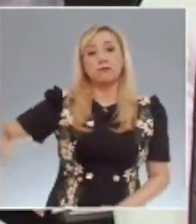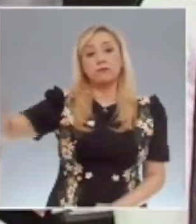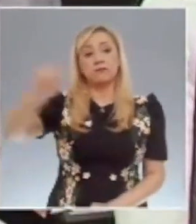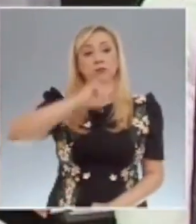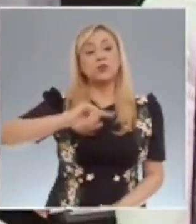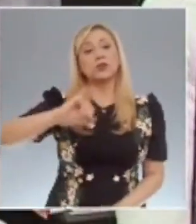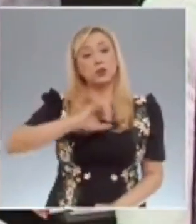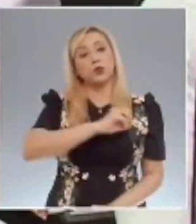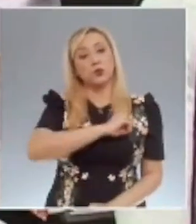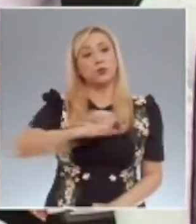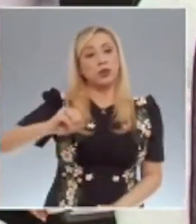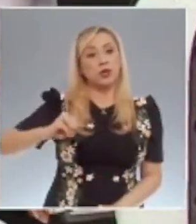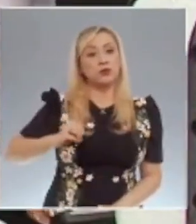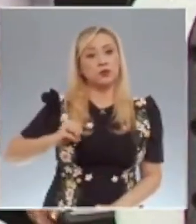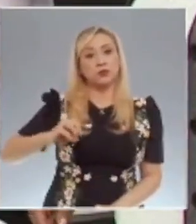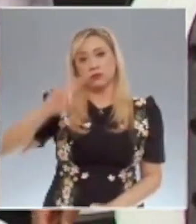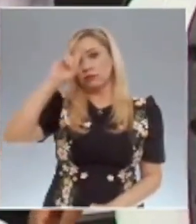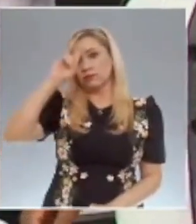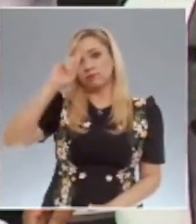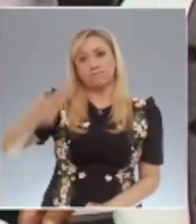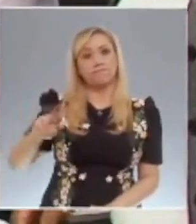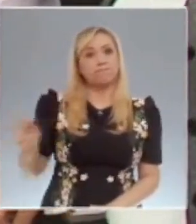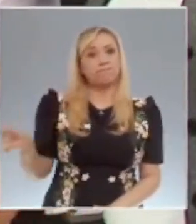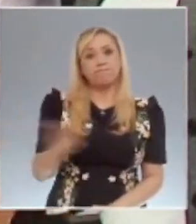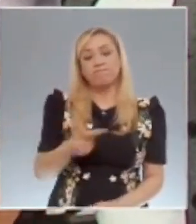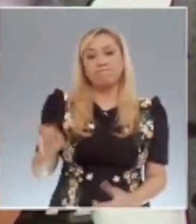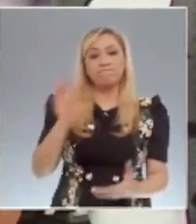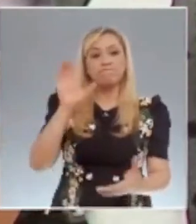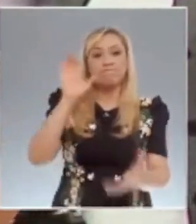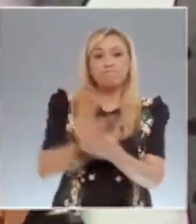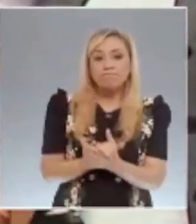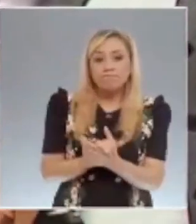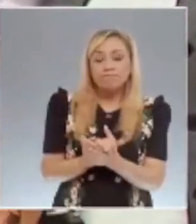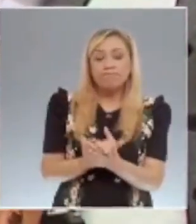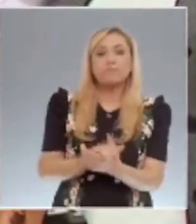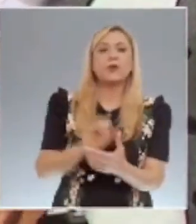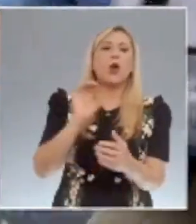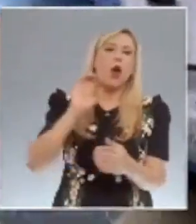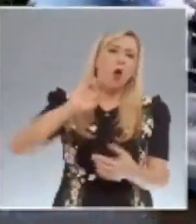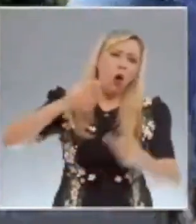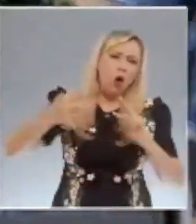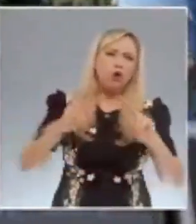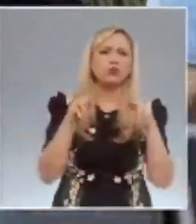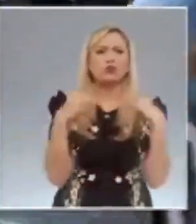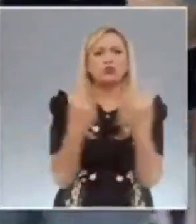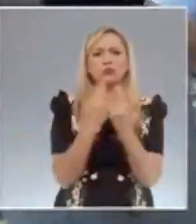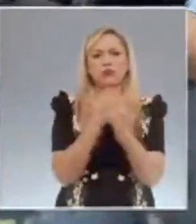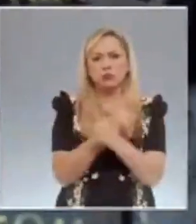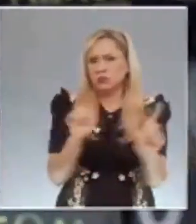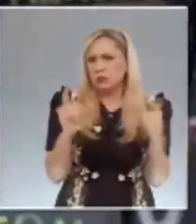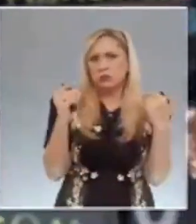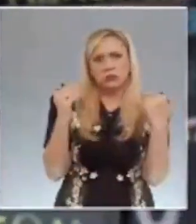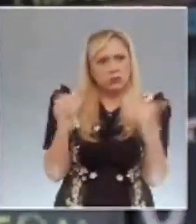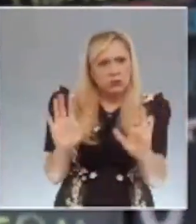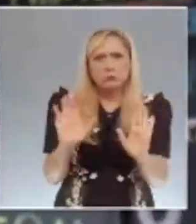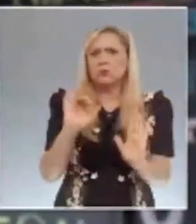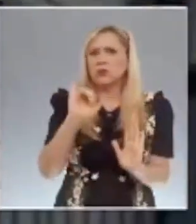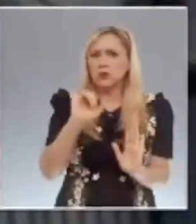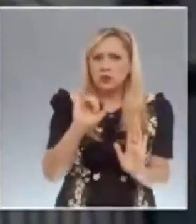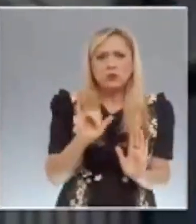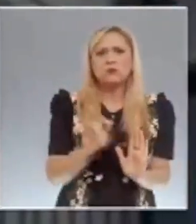a reconocer el vínculo generado entre los cónyuges o concubinos y por tanto a otorgar las prestaciones